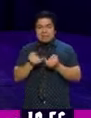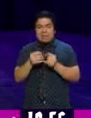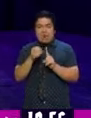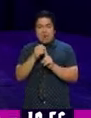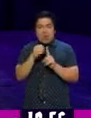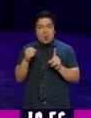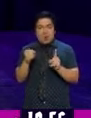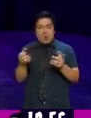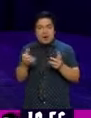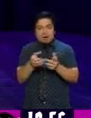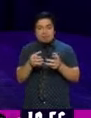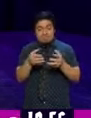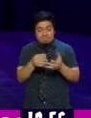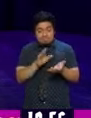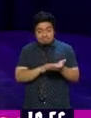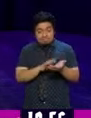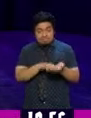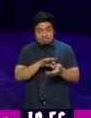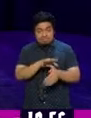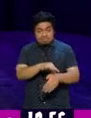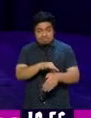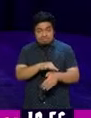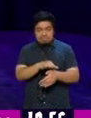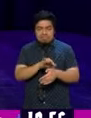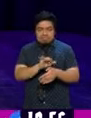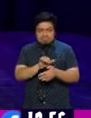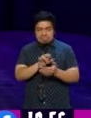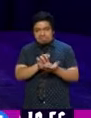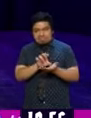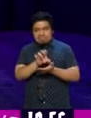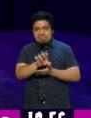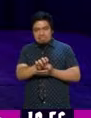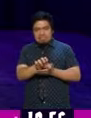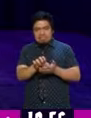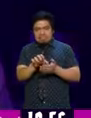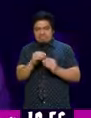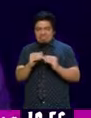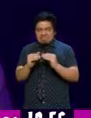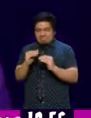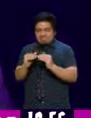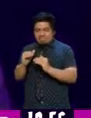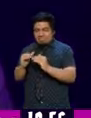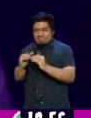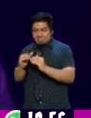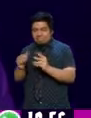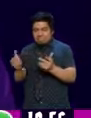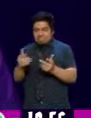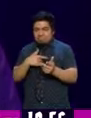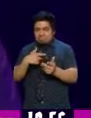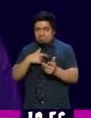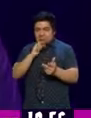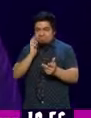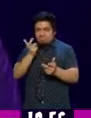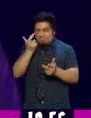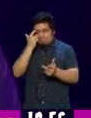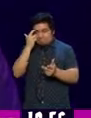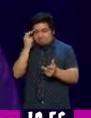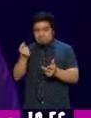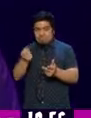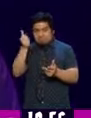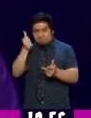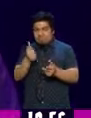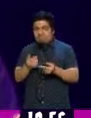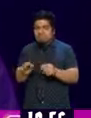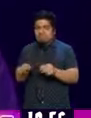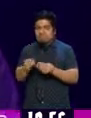¿Y de ya física? El físico, pues, es una inversión, o sea, eso no se ha movido mucho. digo, de que yo recuerdo mis primeros intentos en la